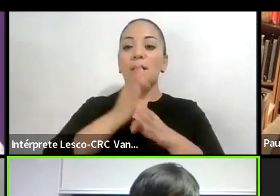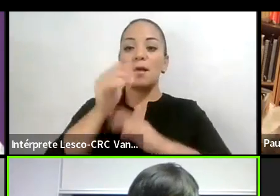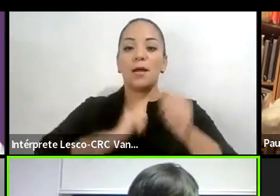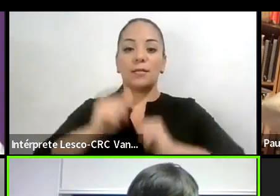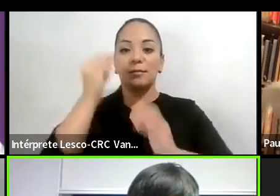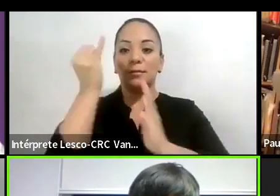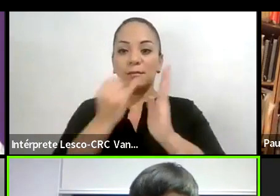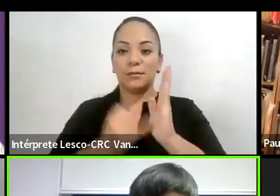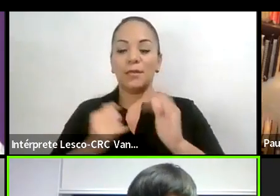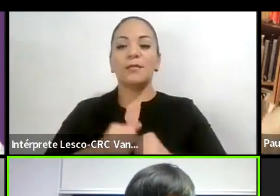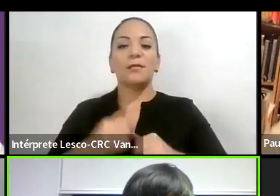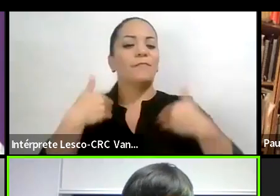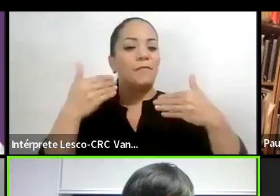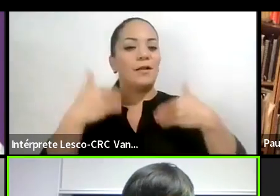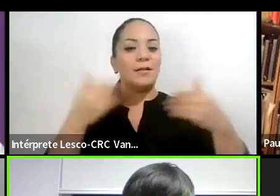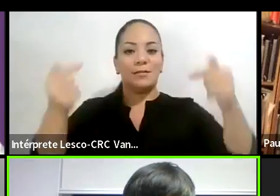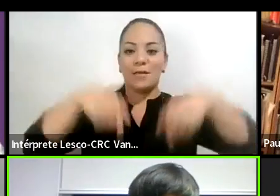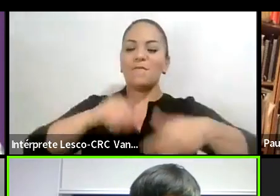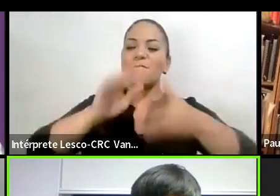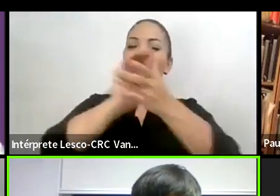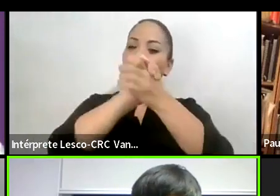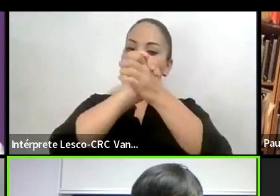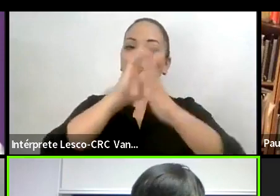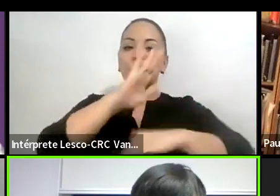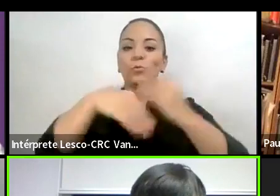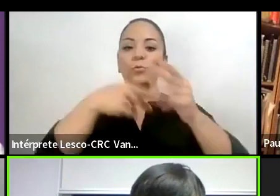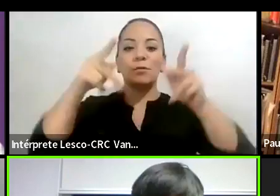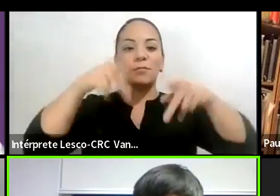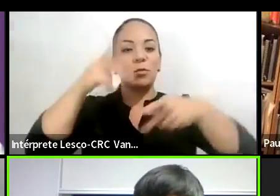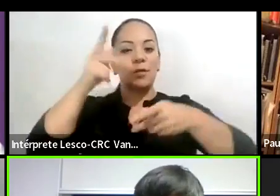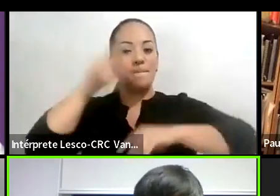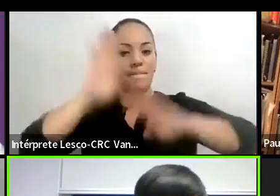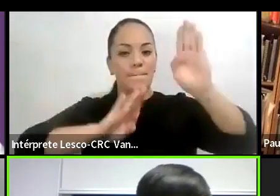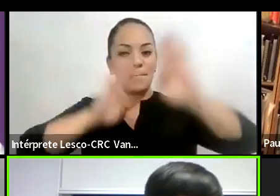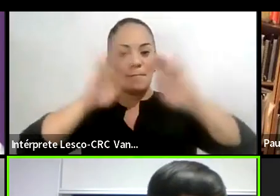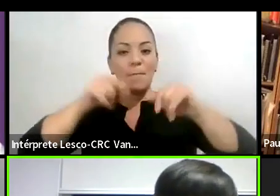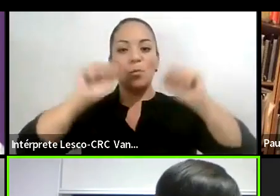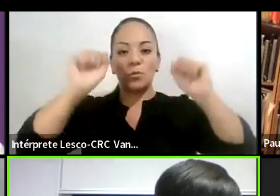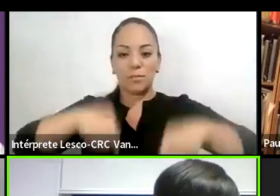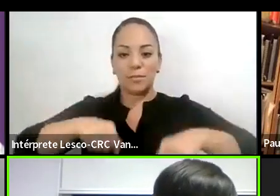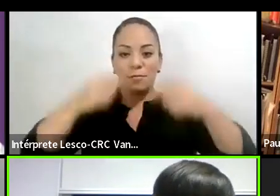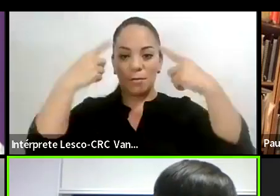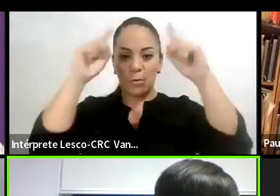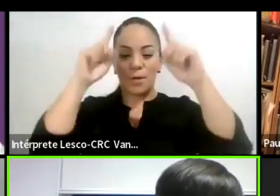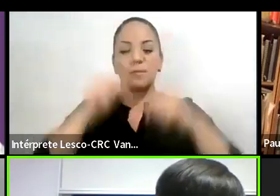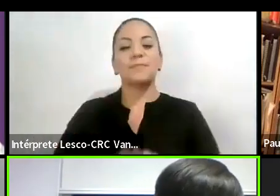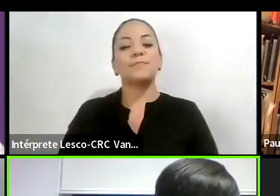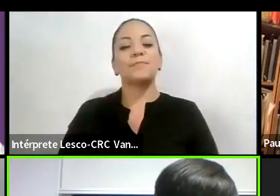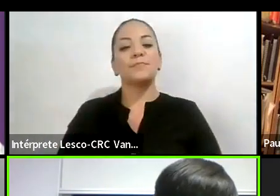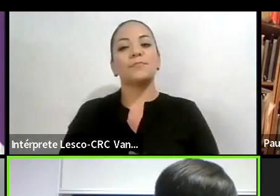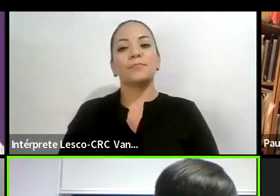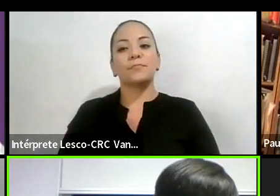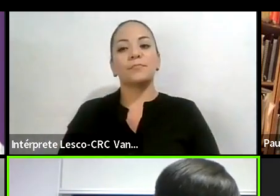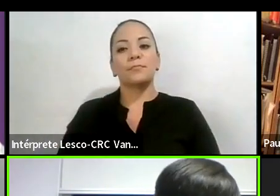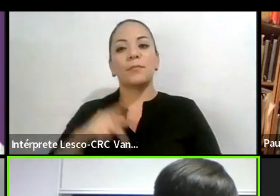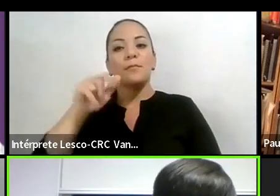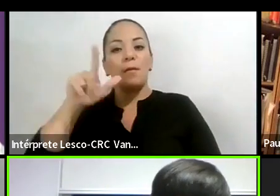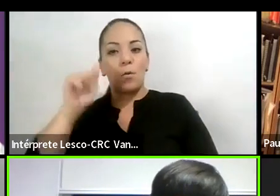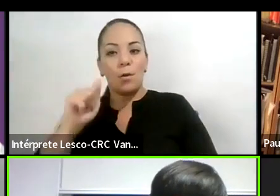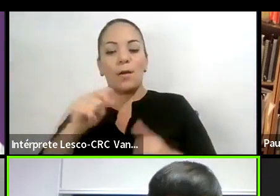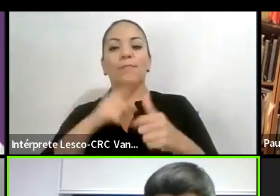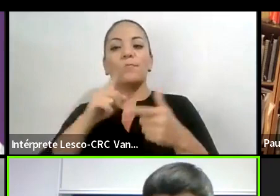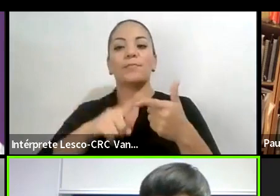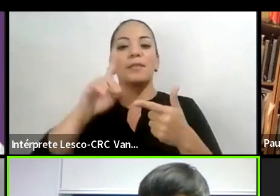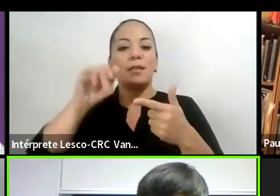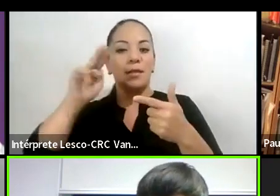estar hoy aquí. Felicitamos a las personas participantes que hicieron esto posible: Diego Soto, Paula Rojas, Daniel